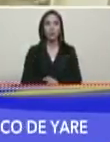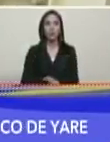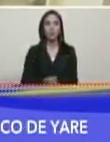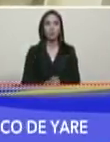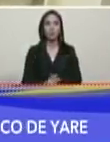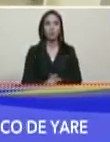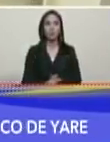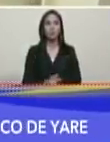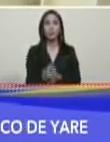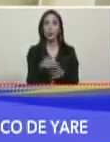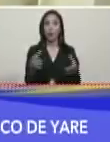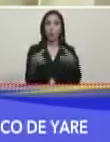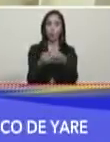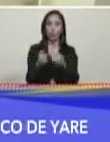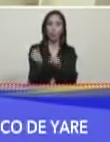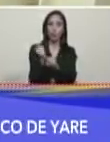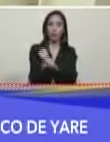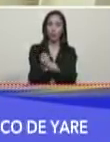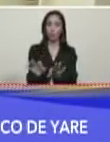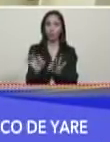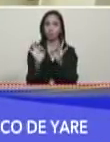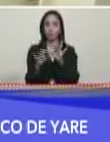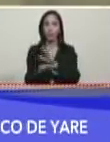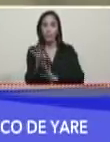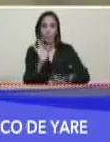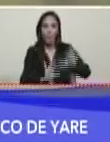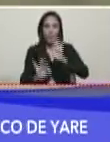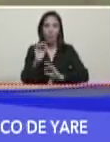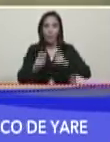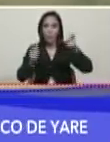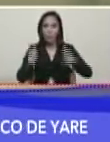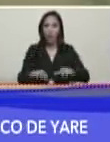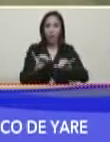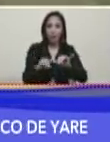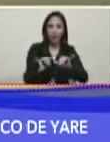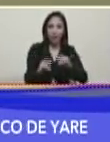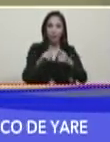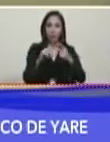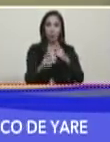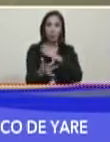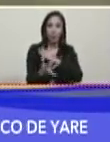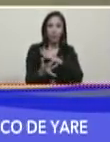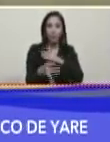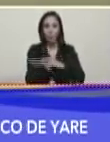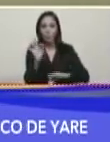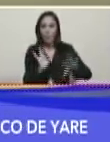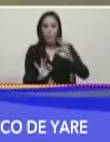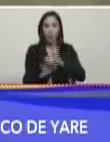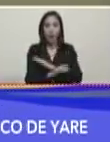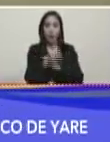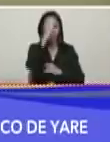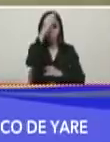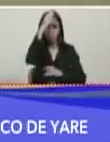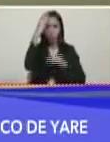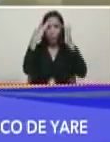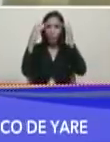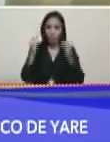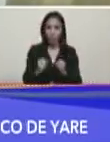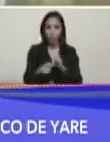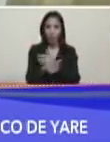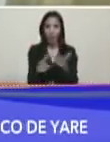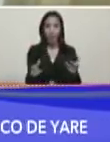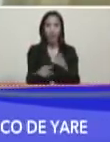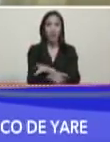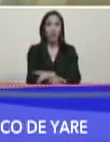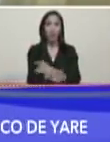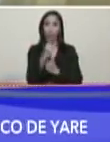escogimos un grupo de trabajadores del IBIC, técnicos ingenieros del IBIC, que de verdad les doy el reconocimiento bastante porque ellos y todos